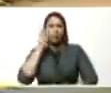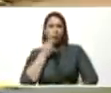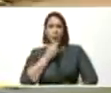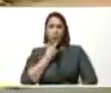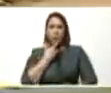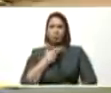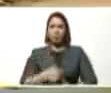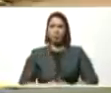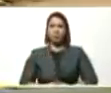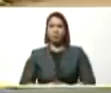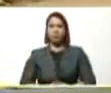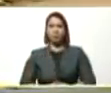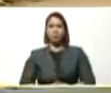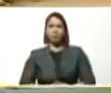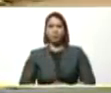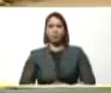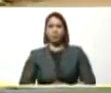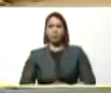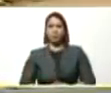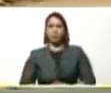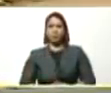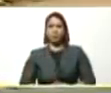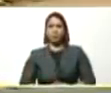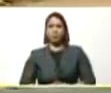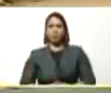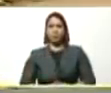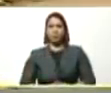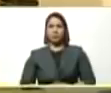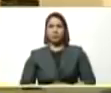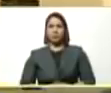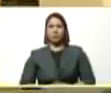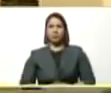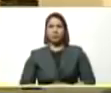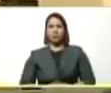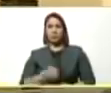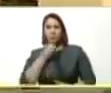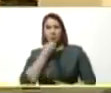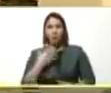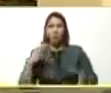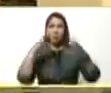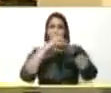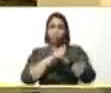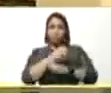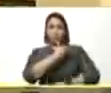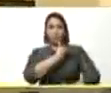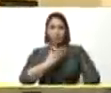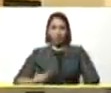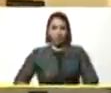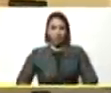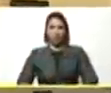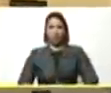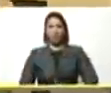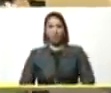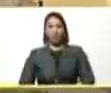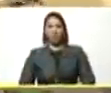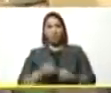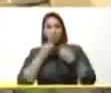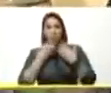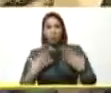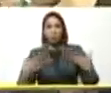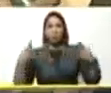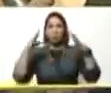ya que estás en una zona de seguridad. Anaís. Buenas noches, presidente. Buenas noches a todas y